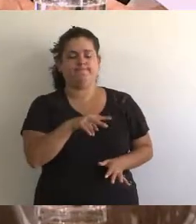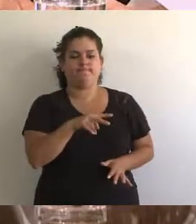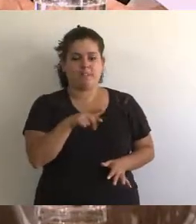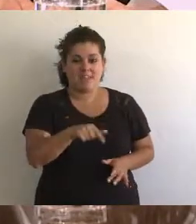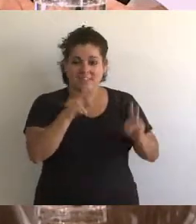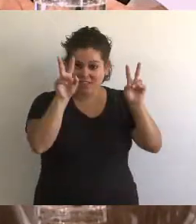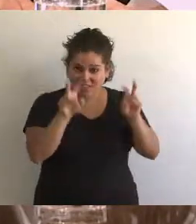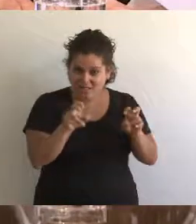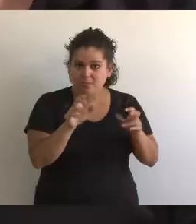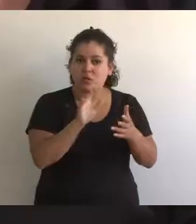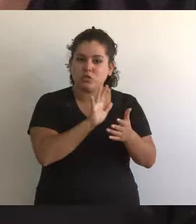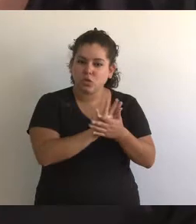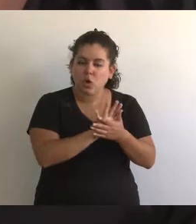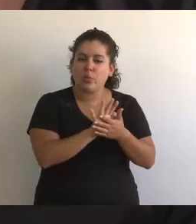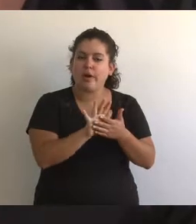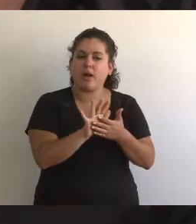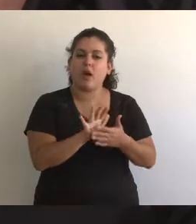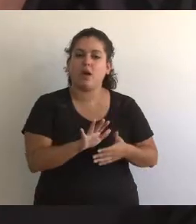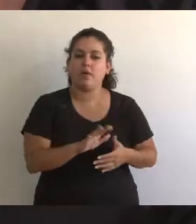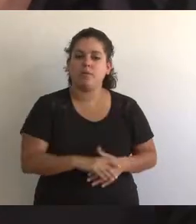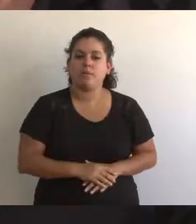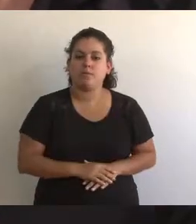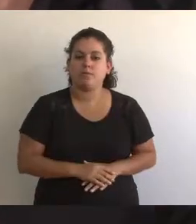ver que esta cuestión